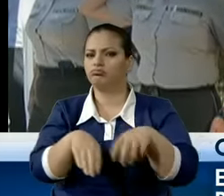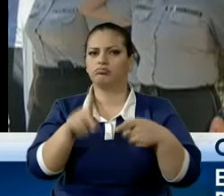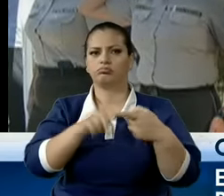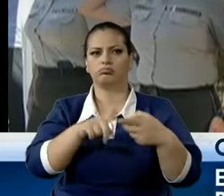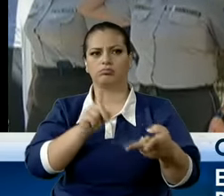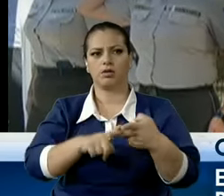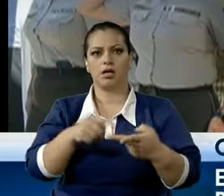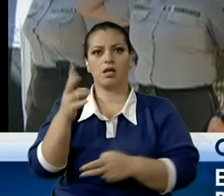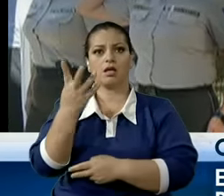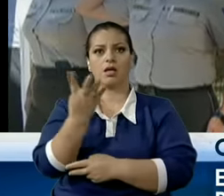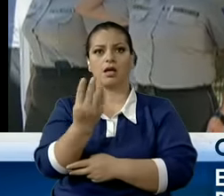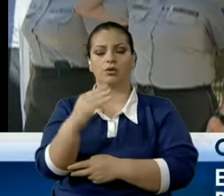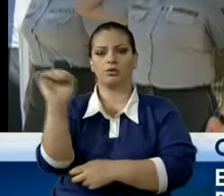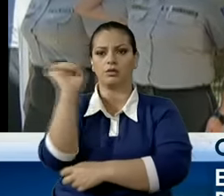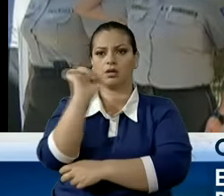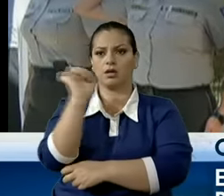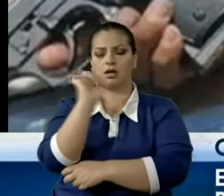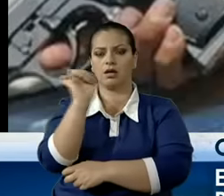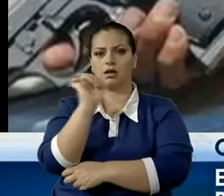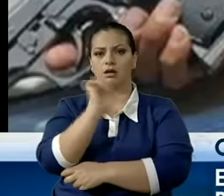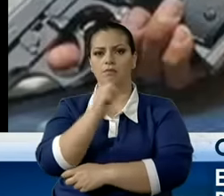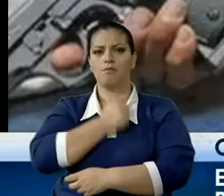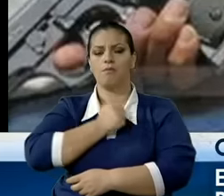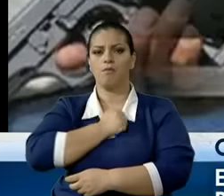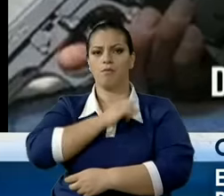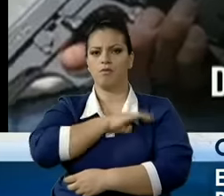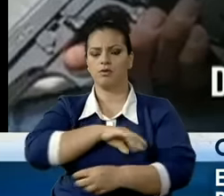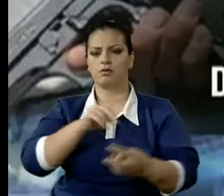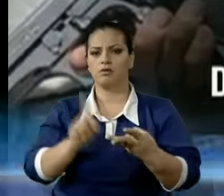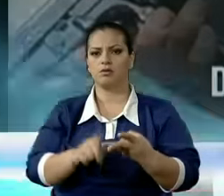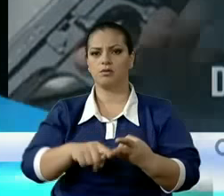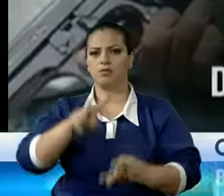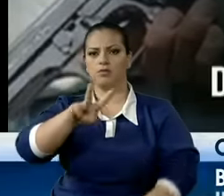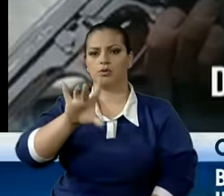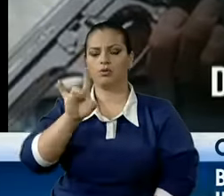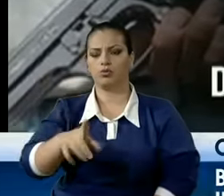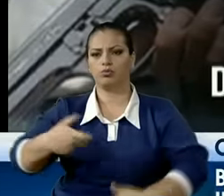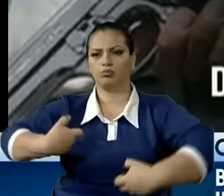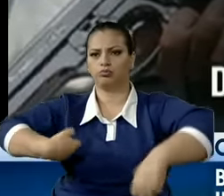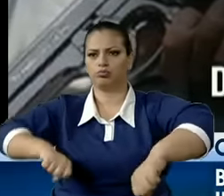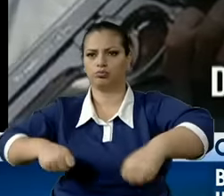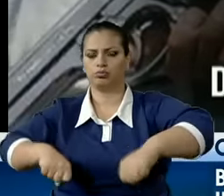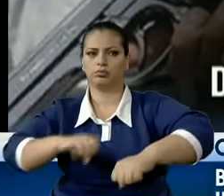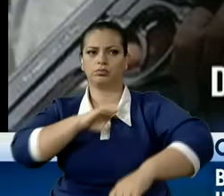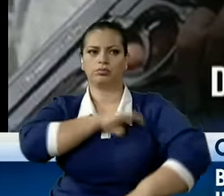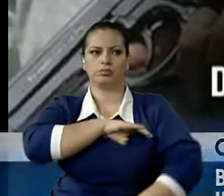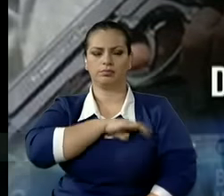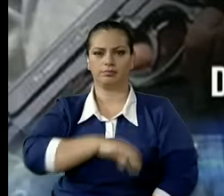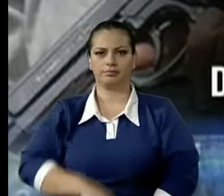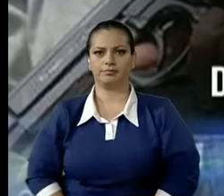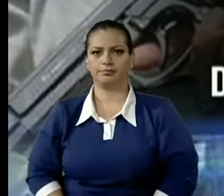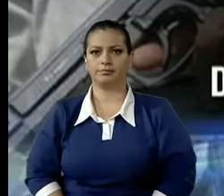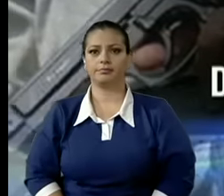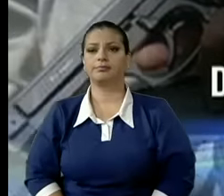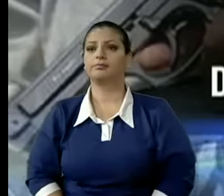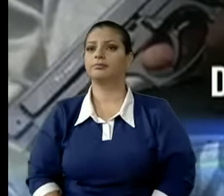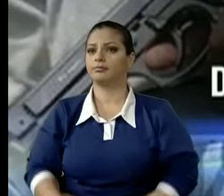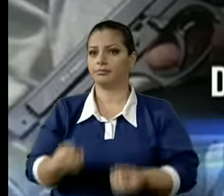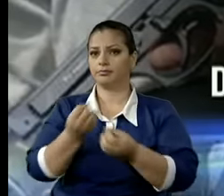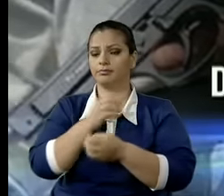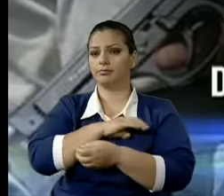28 motos. Según las estadísticas de la unidad policial, la sustracción de motos se ha incrementado